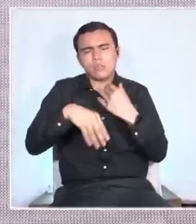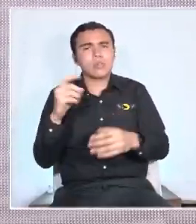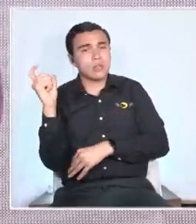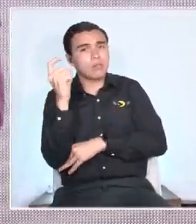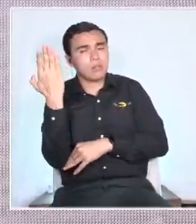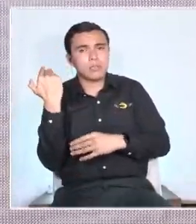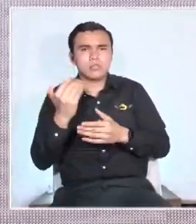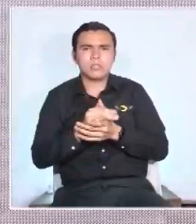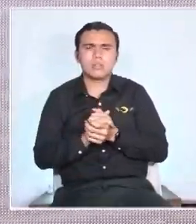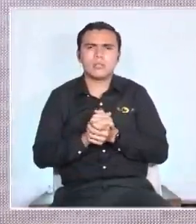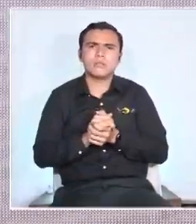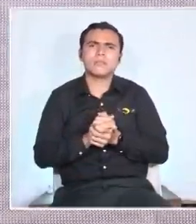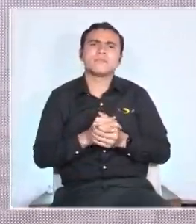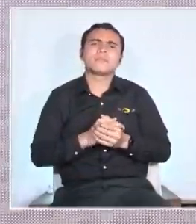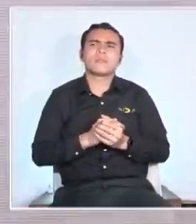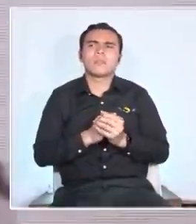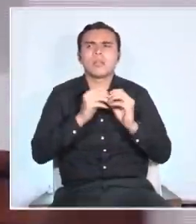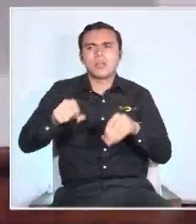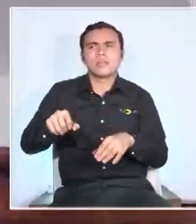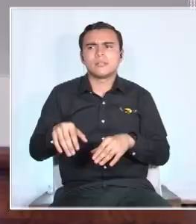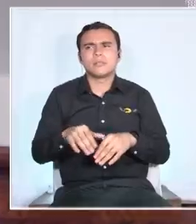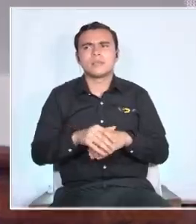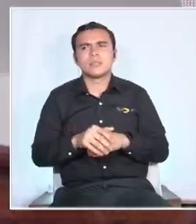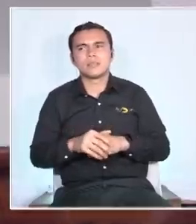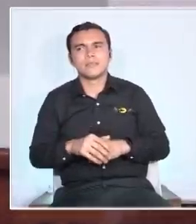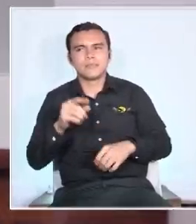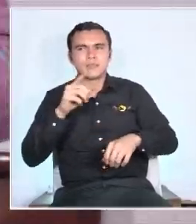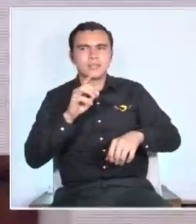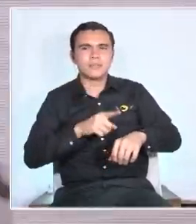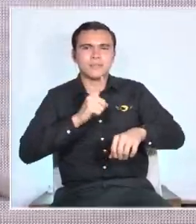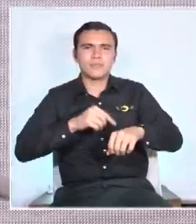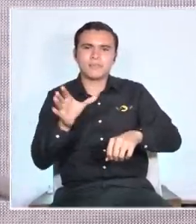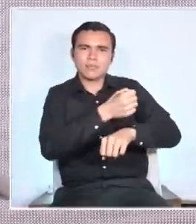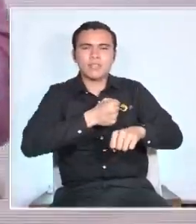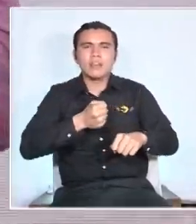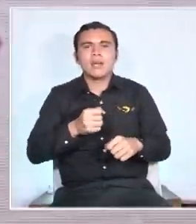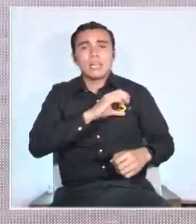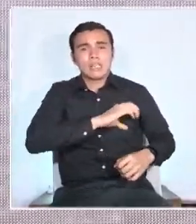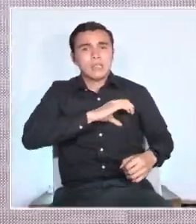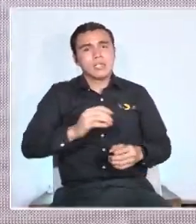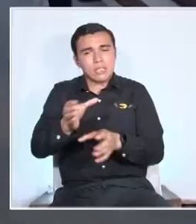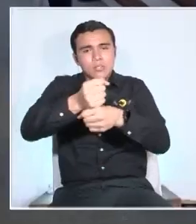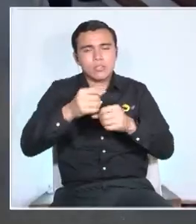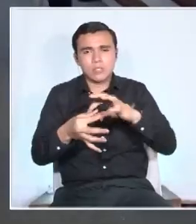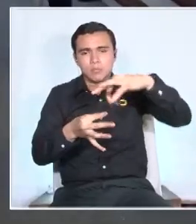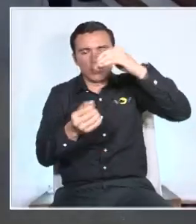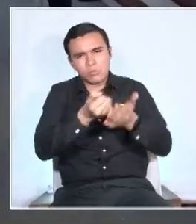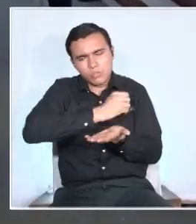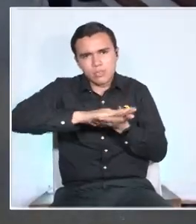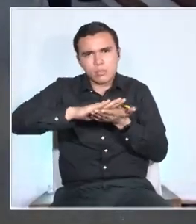logrado. Echas a perder lo que habías construido. ¿Por qué? Porque el carácter tiene que estar sujeto al Espíritu